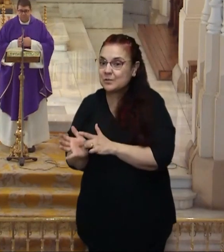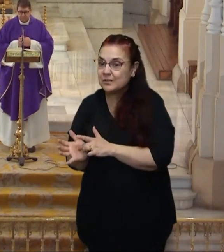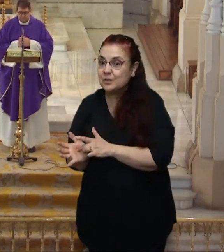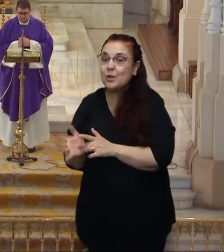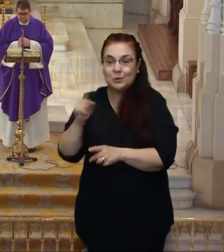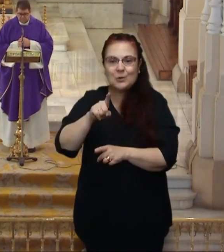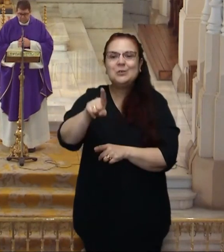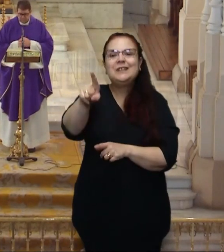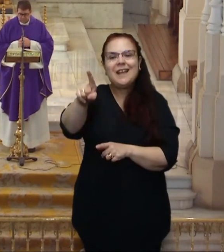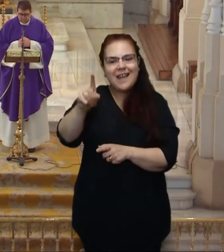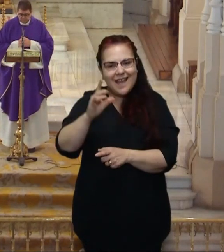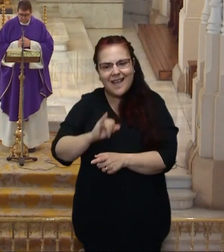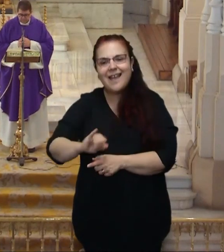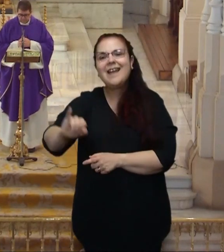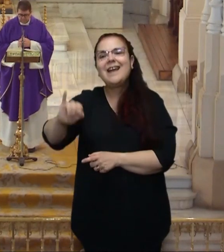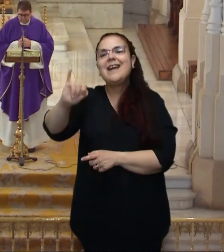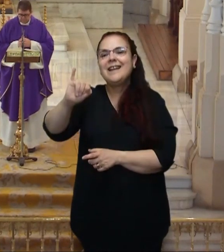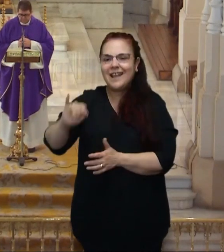Jesús, tú